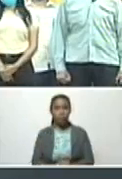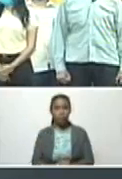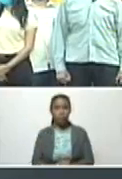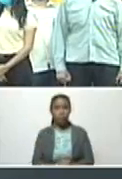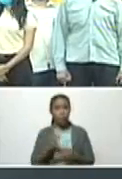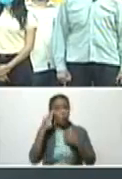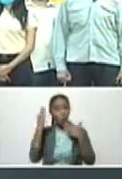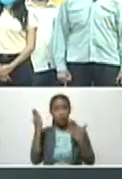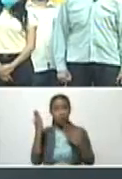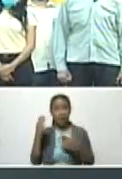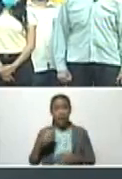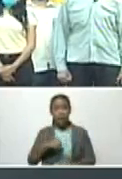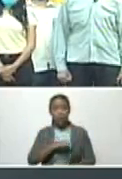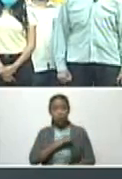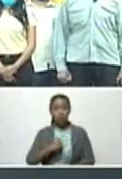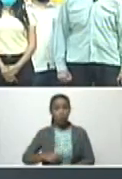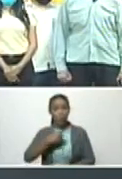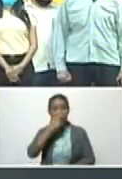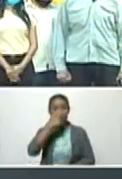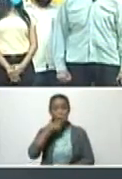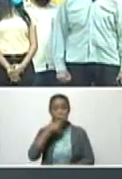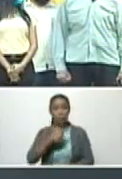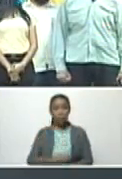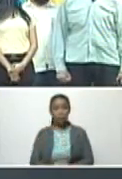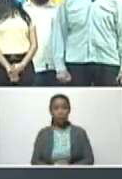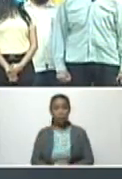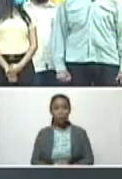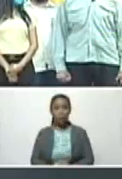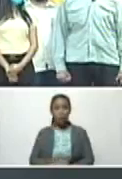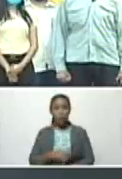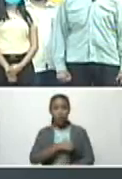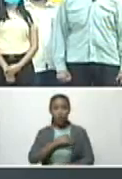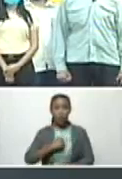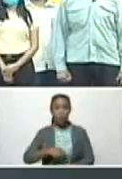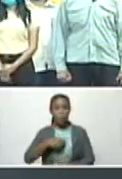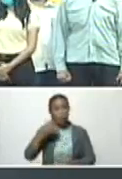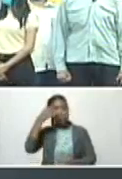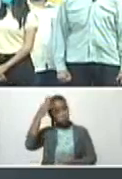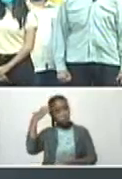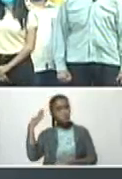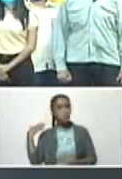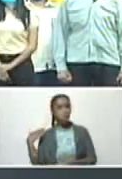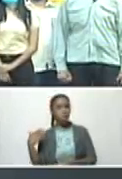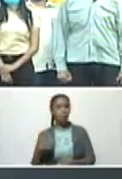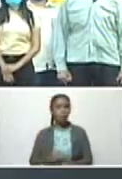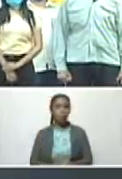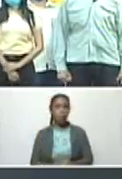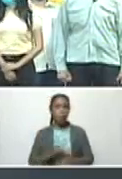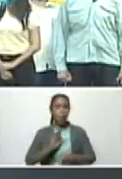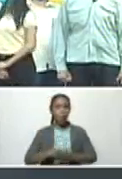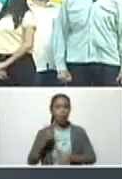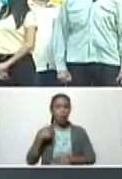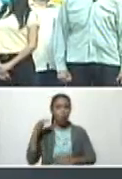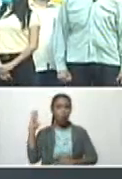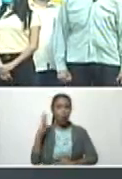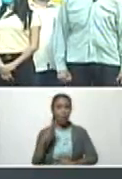No sería super bigote. Sería super melena. Porque yo vengo